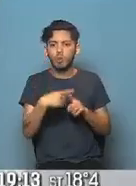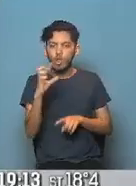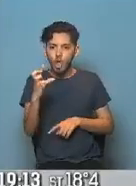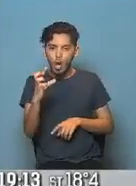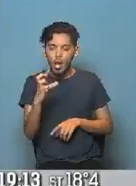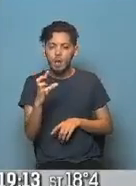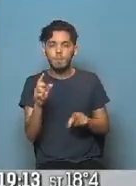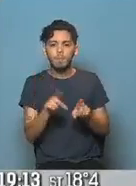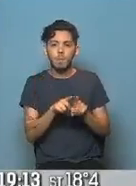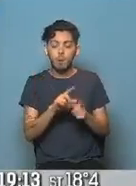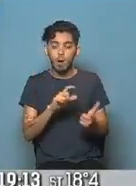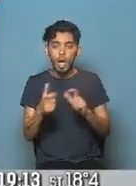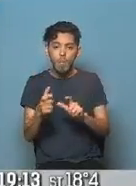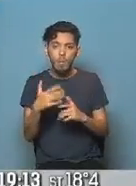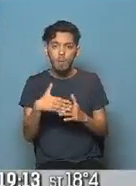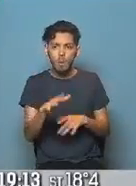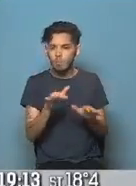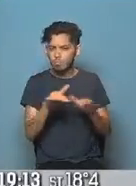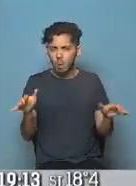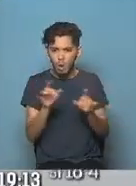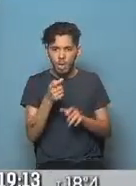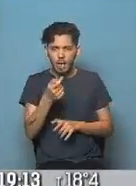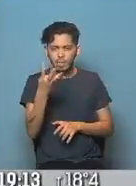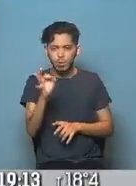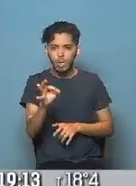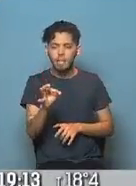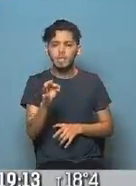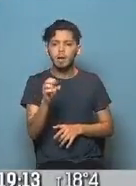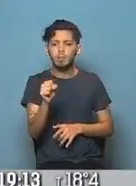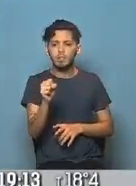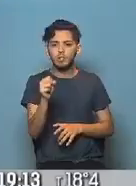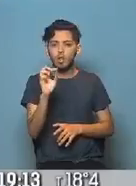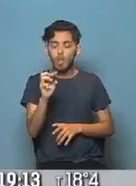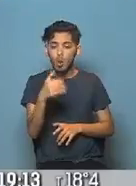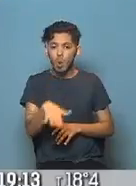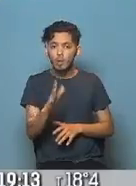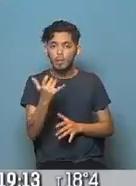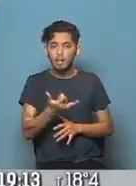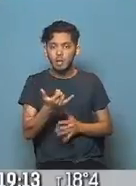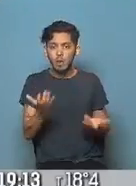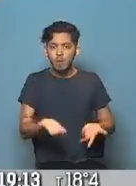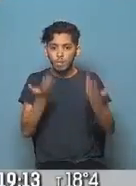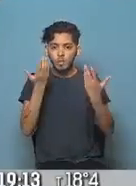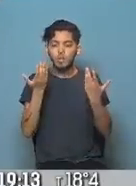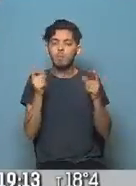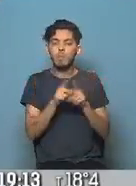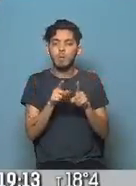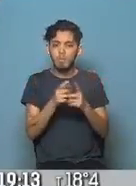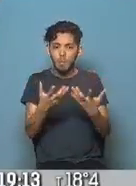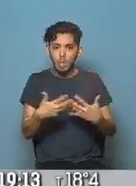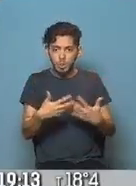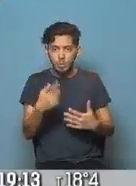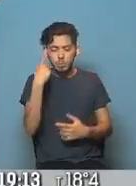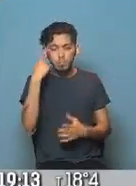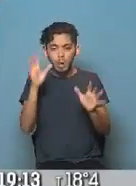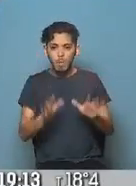tipo de cambio que el año que viene se va a mantener fijo, casi a 40 pesos el dólar, cuando vamos a tener una inflación que el mismo presupuesto presupone